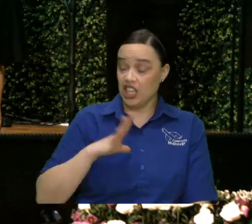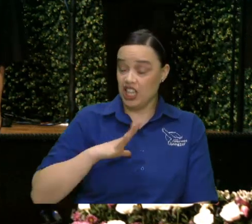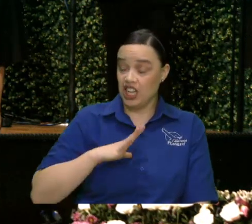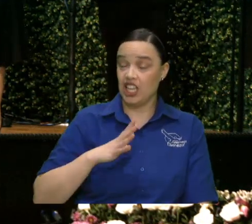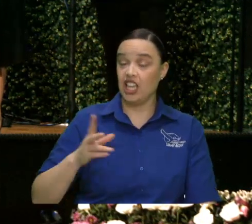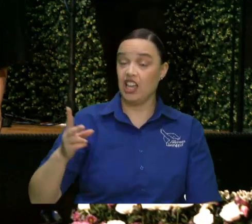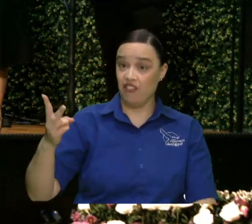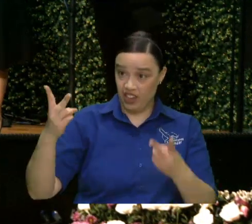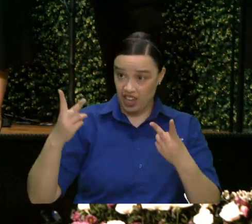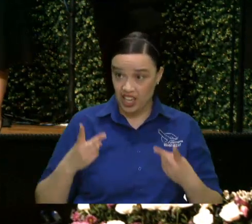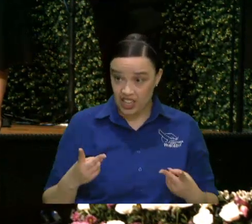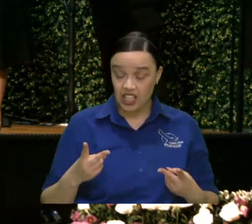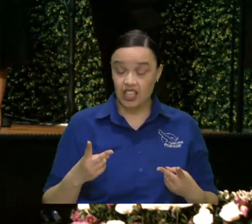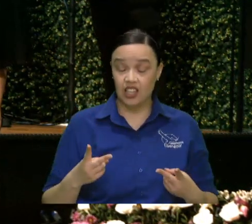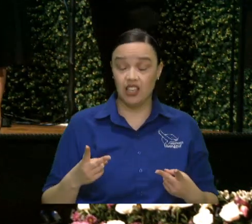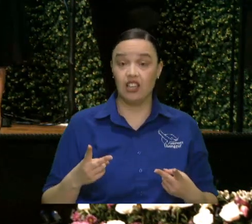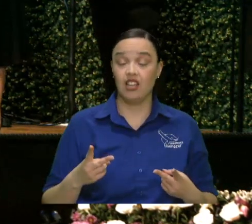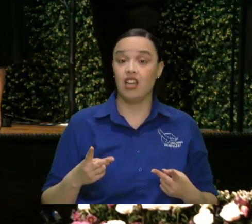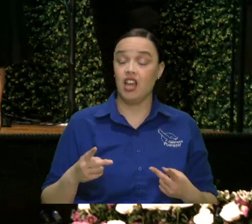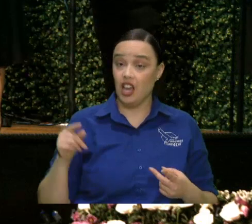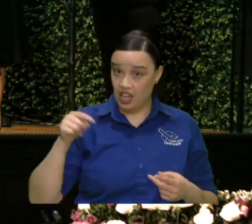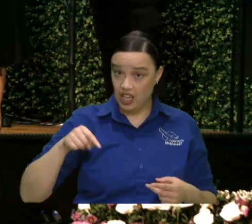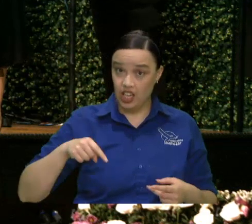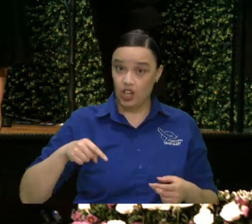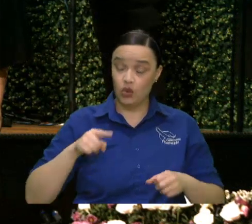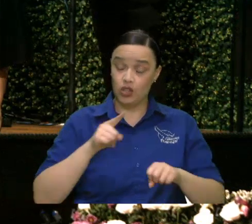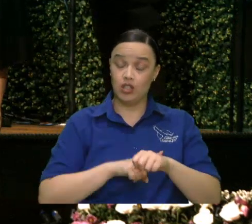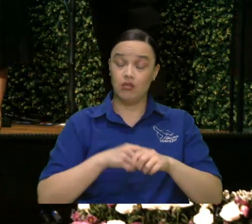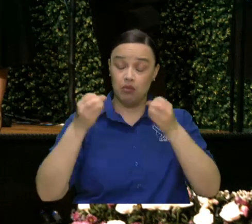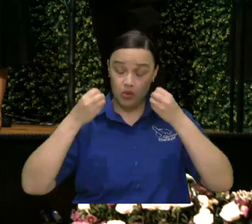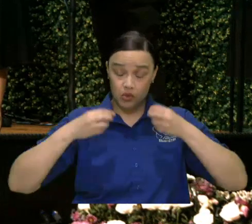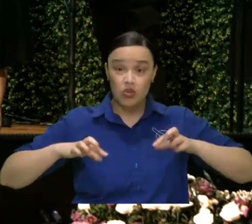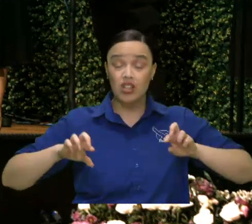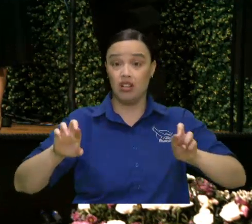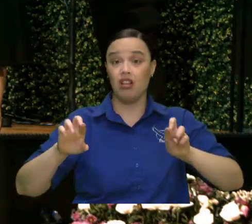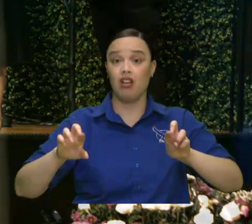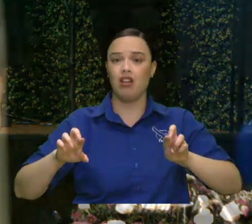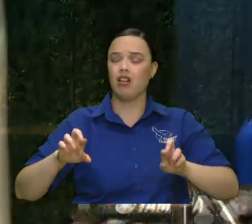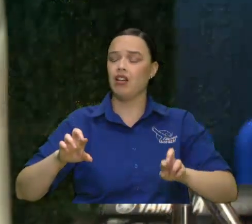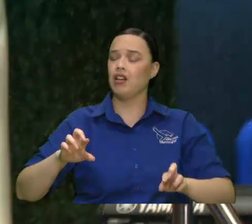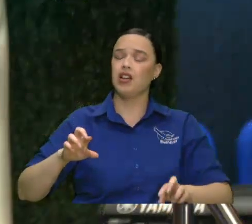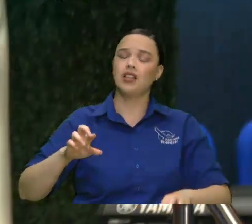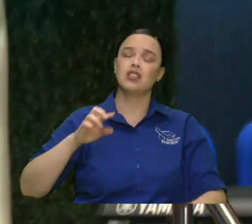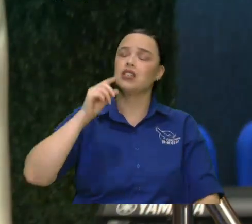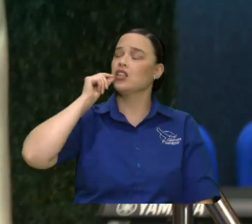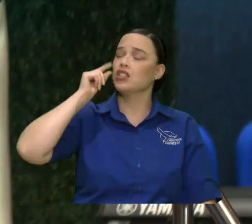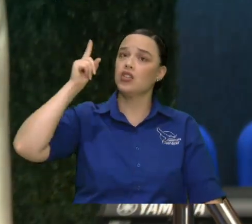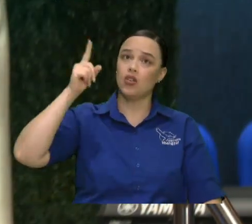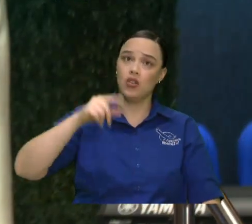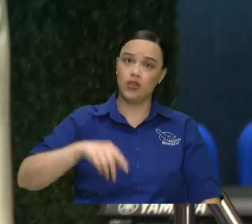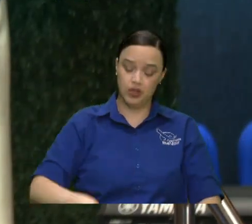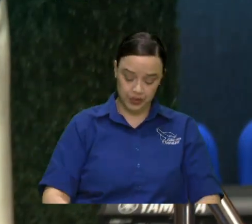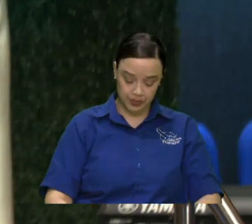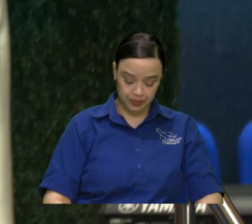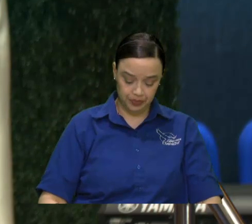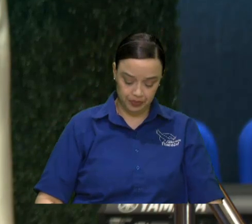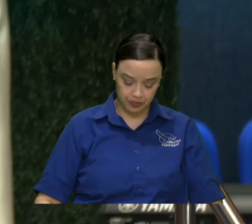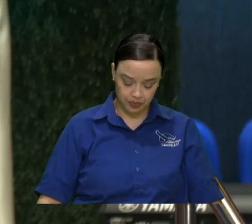llegar es un tiempo de oportunidad ay doliendo muchas gracias por tu bendición